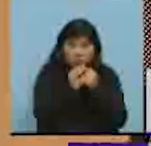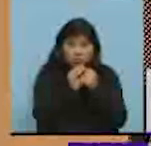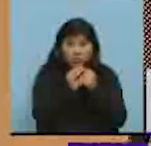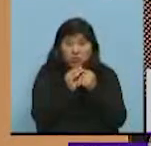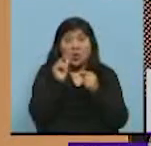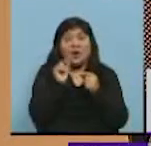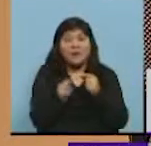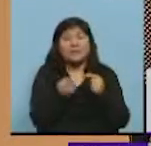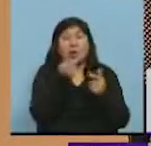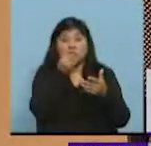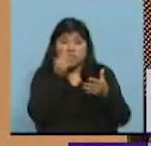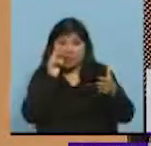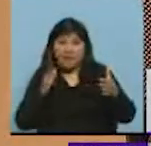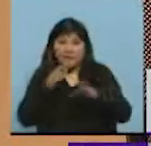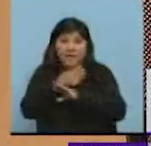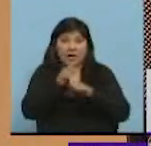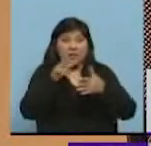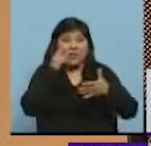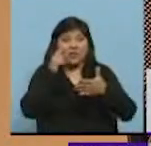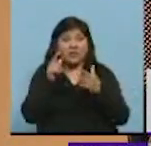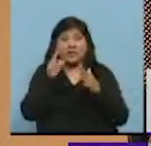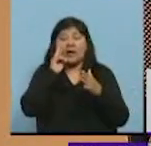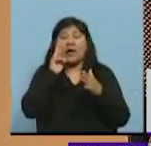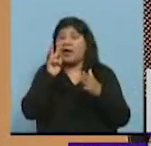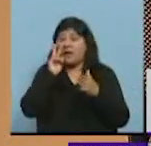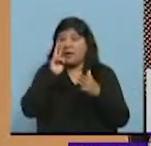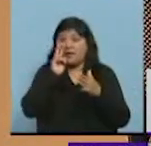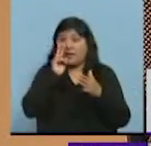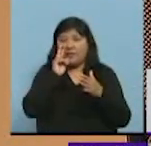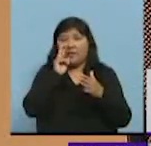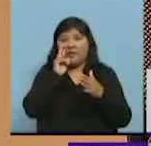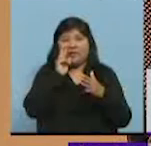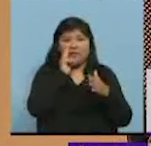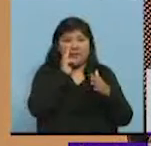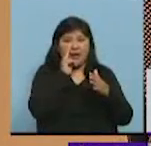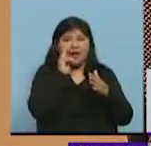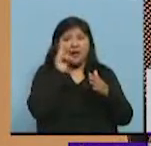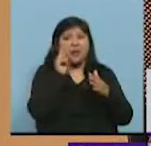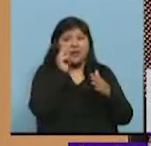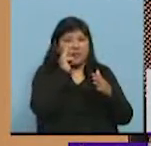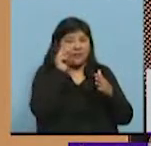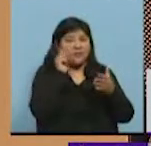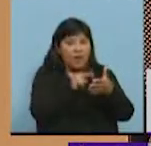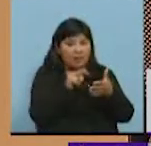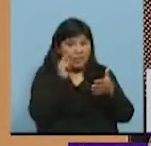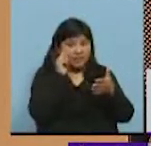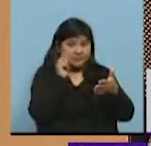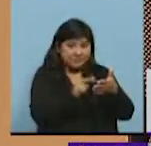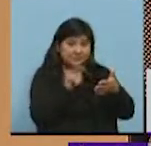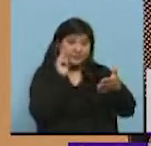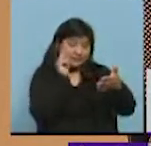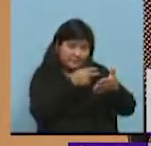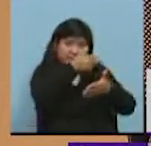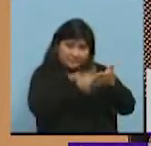bimestre en donde ese usuario ya ha consumido su energía ahí enviamos la facturación en vez de enviar la una en agosto